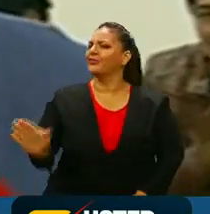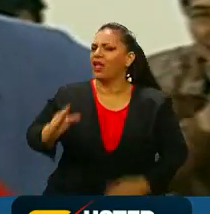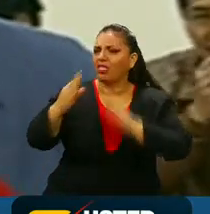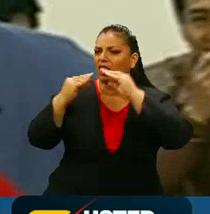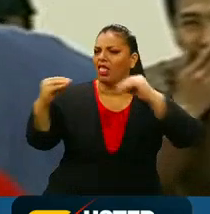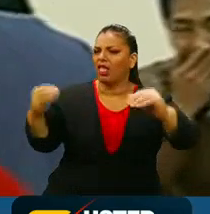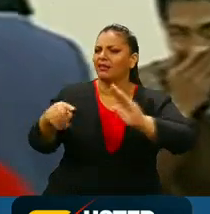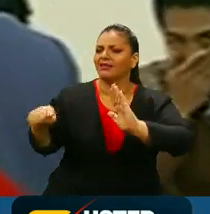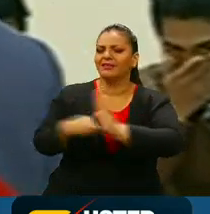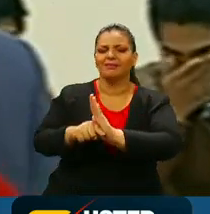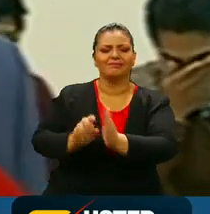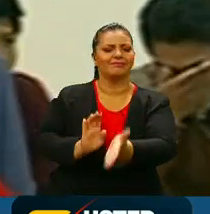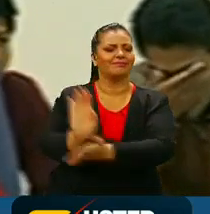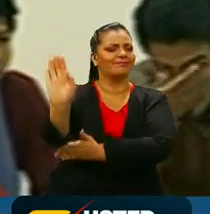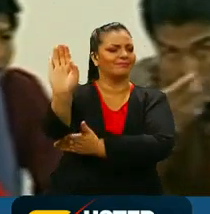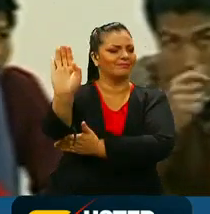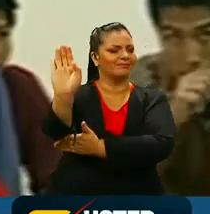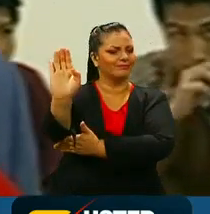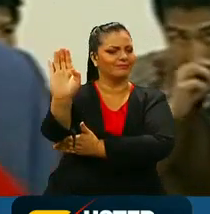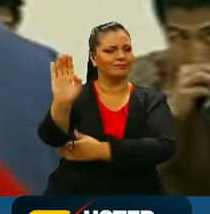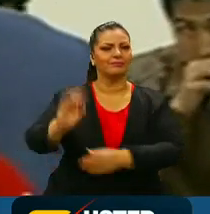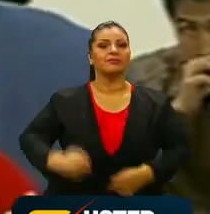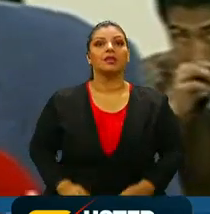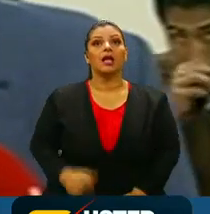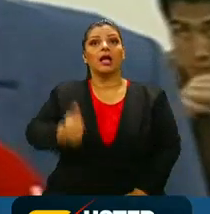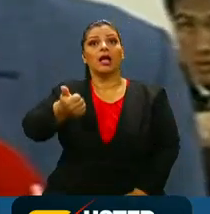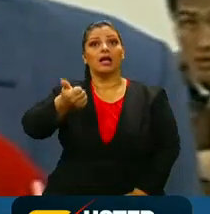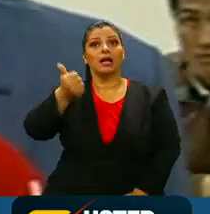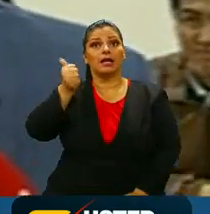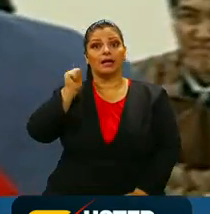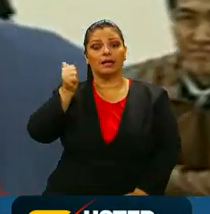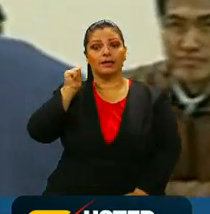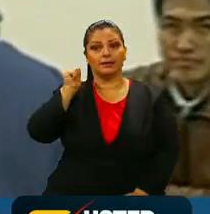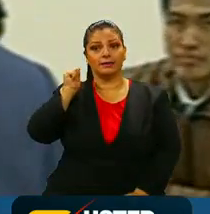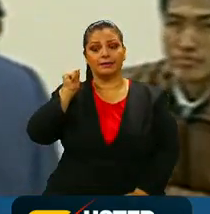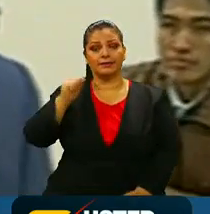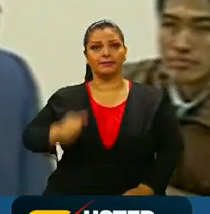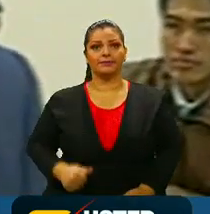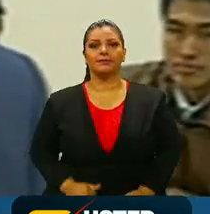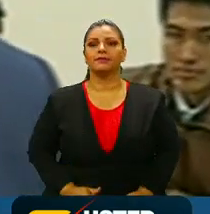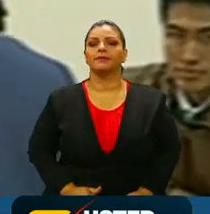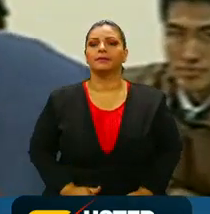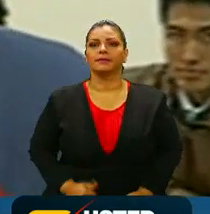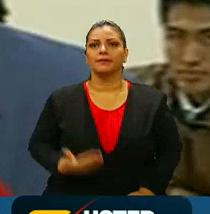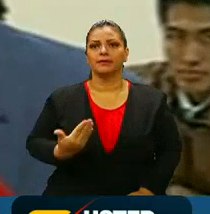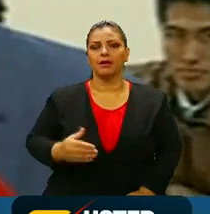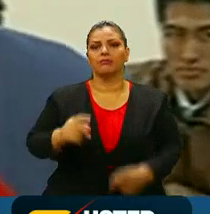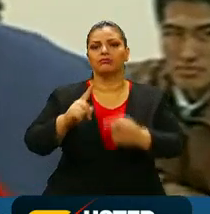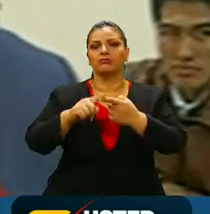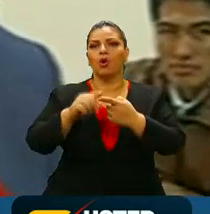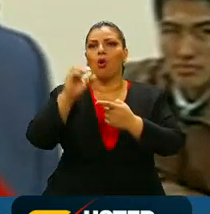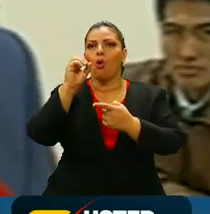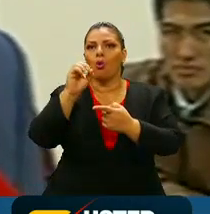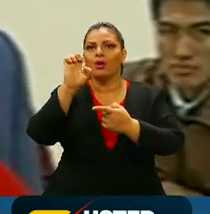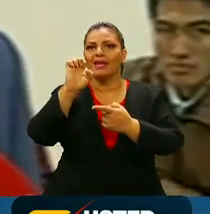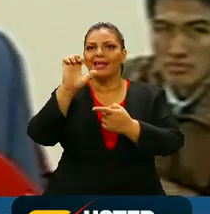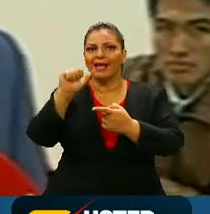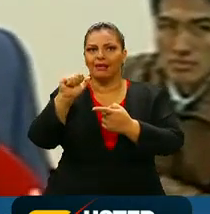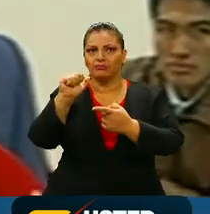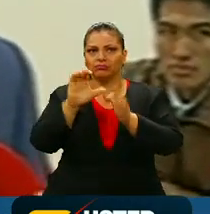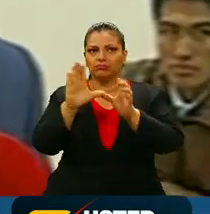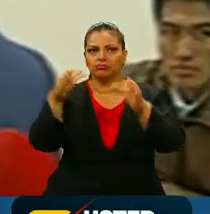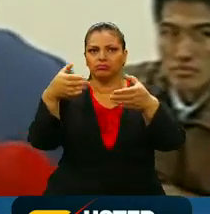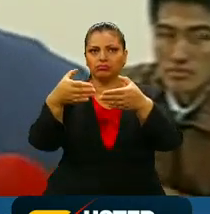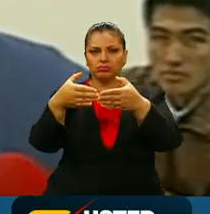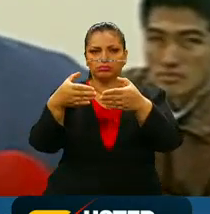Hay que rechazarlo totalmente. El día de ayer recibimos a las delegaciones de la OEA y de la UNASUR, que